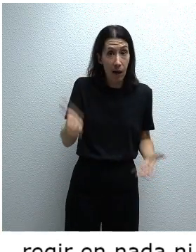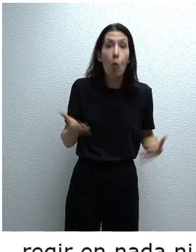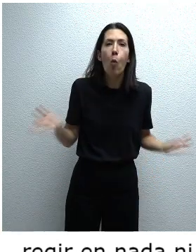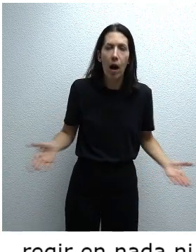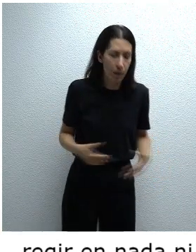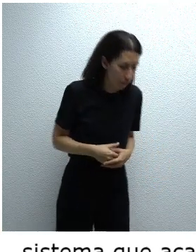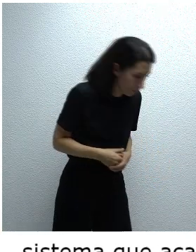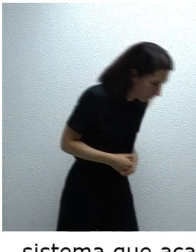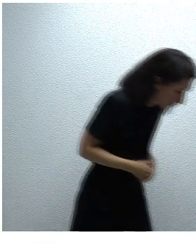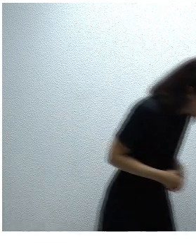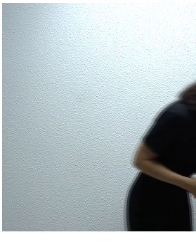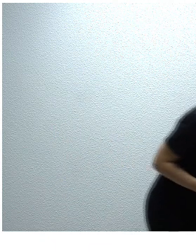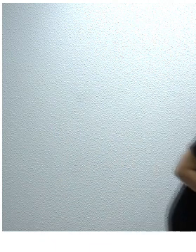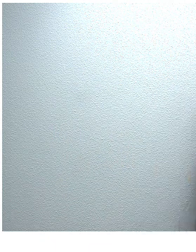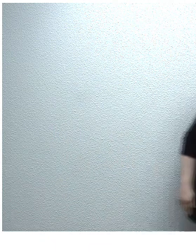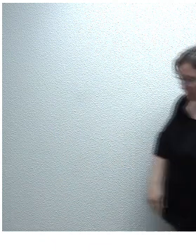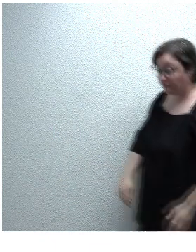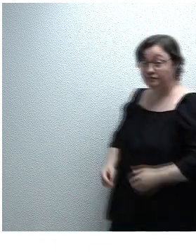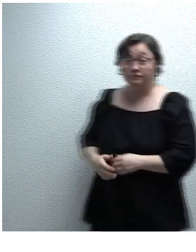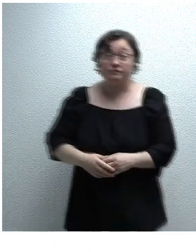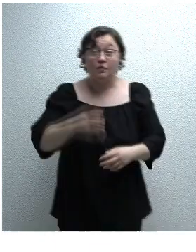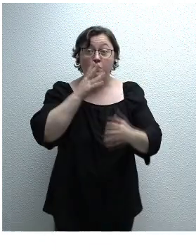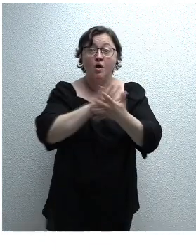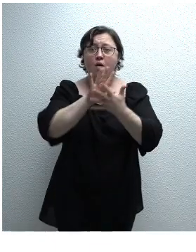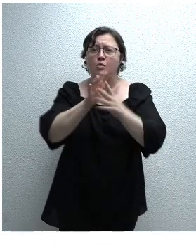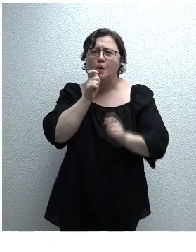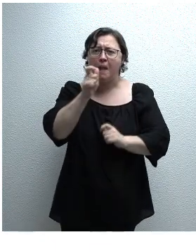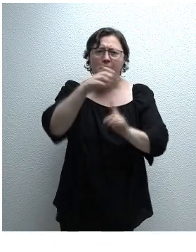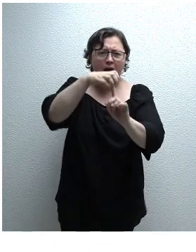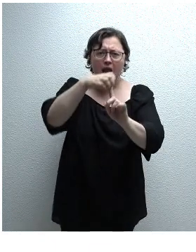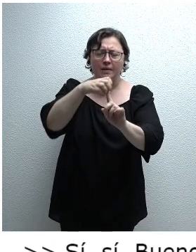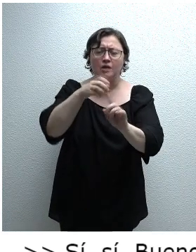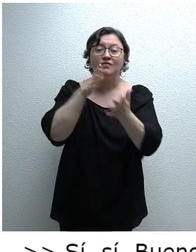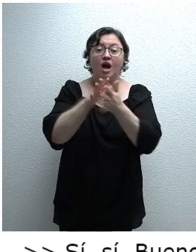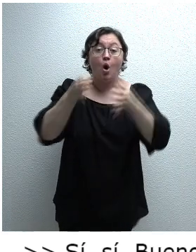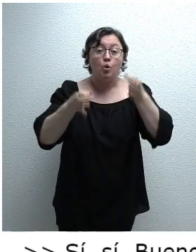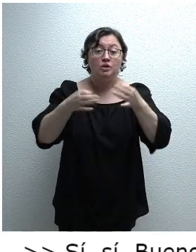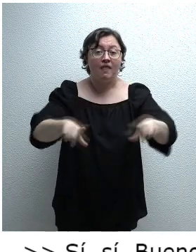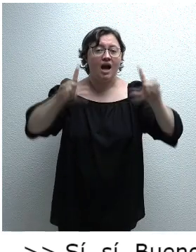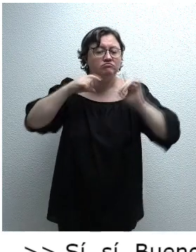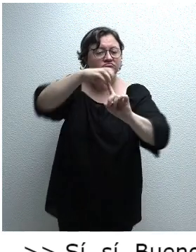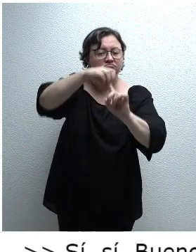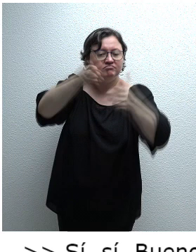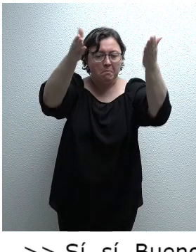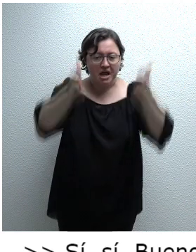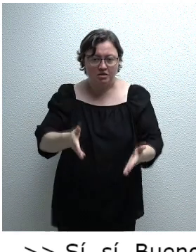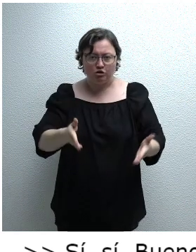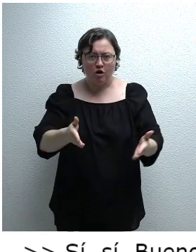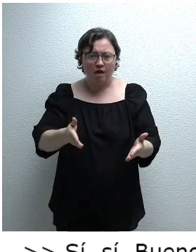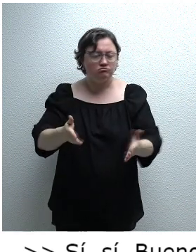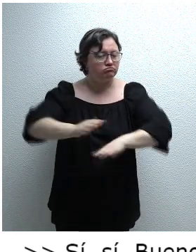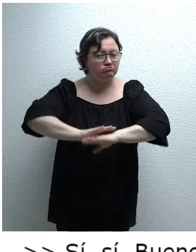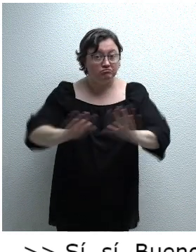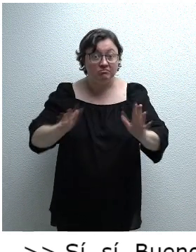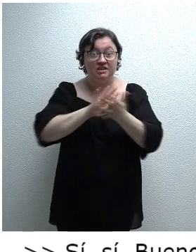de nuestra compañera, porque además ha dicho, yo creo que la palabra clave, una justicia también centrada en la persona. Y eso supone,